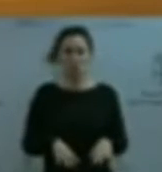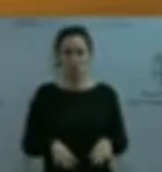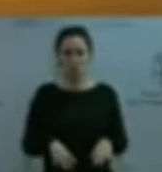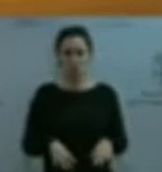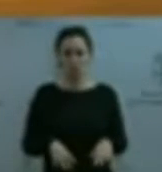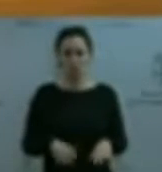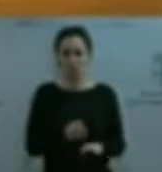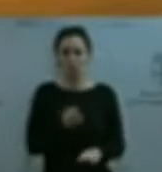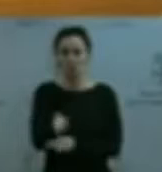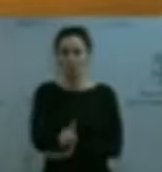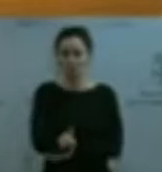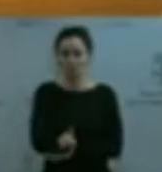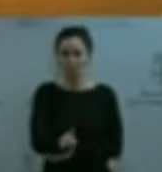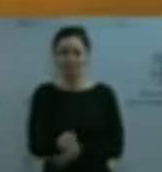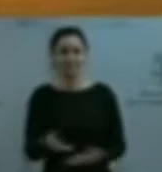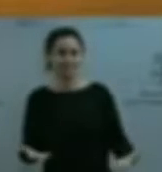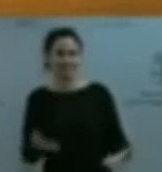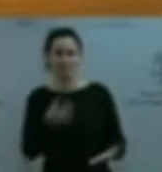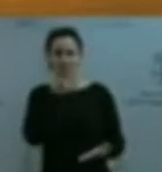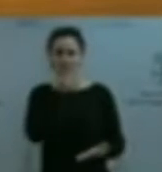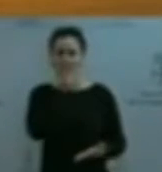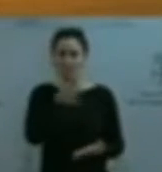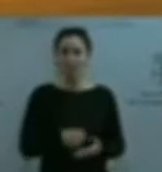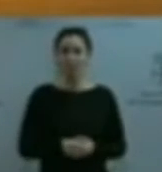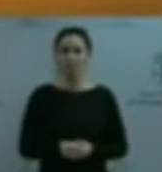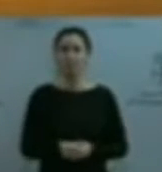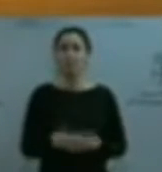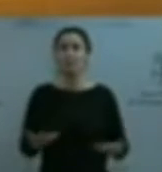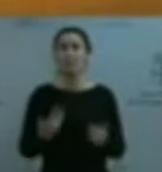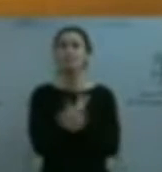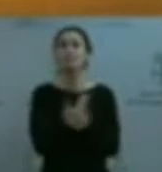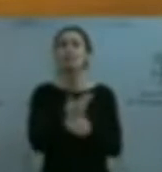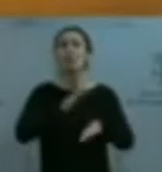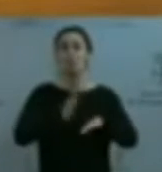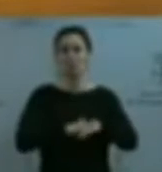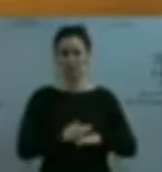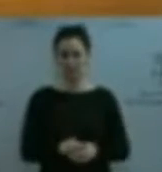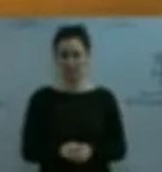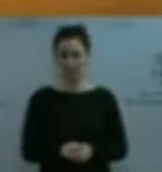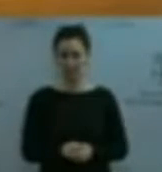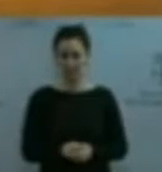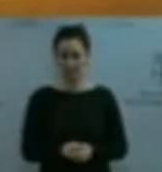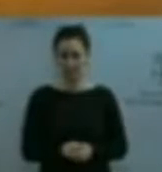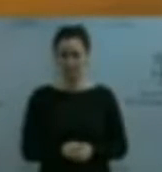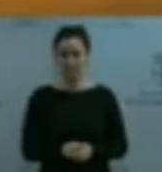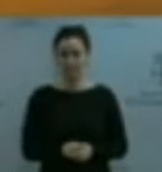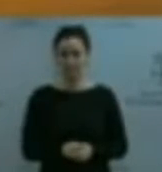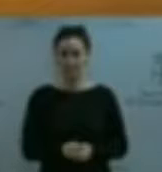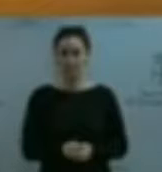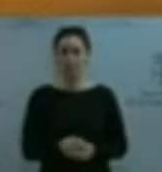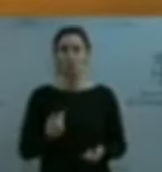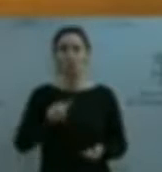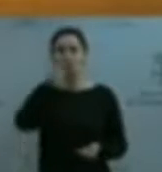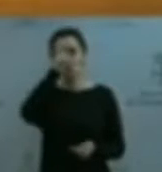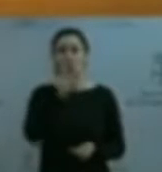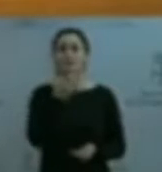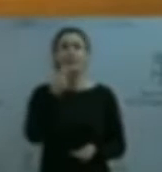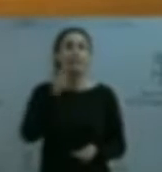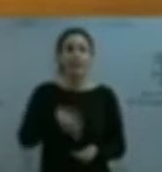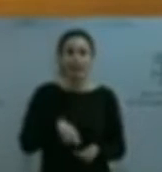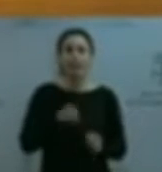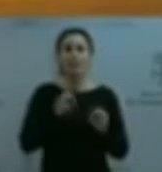no sé qué explicación le ofrecieron a ustedes de estos hechos, no sé de quién, de los servicios jurídicos, de la Sociedad Regional de Turismo, que era la que estaba en el